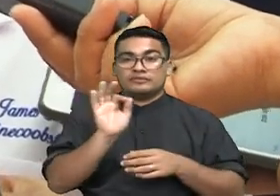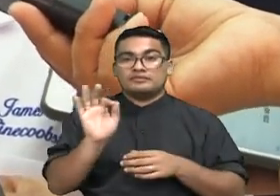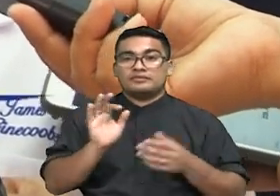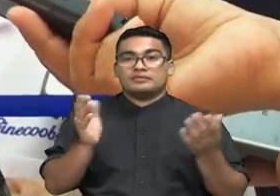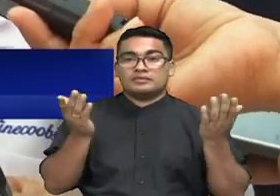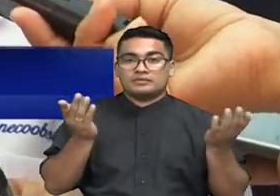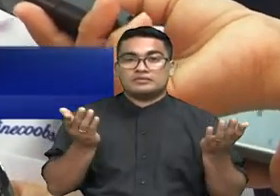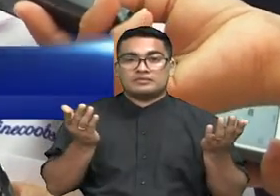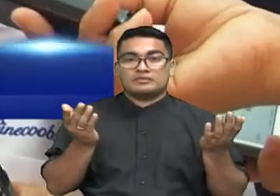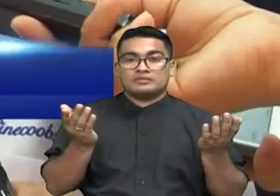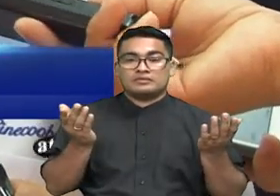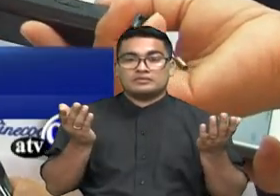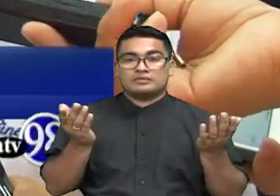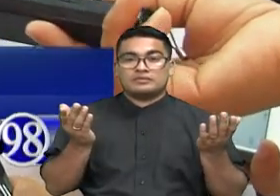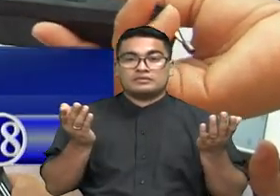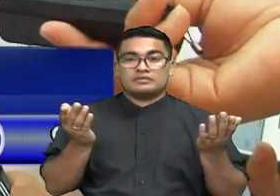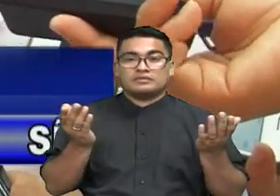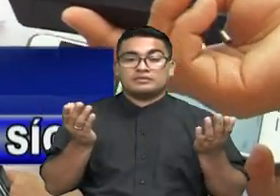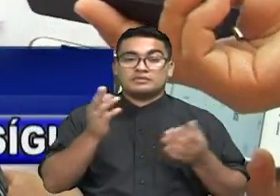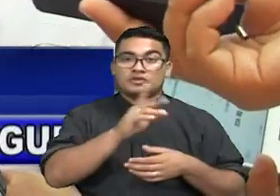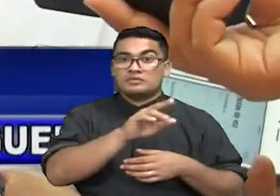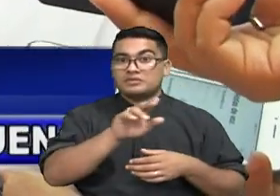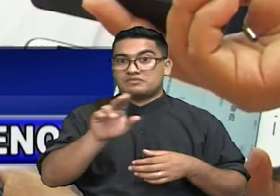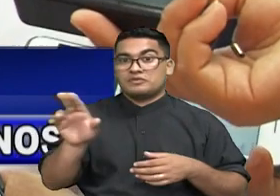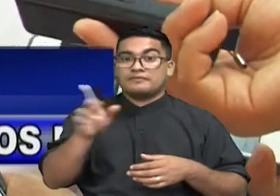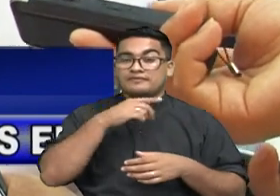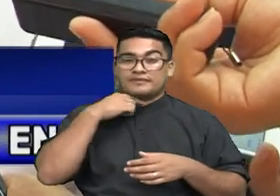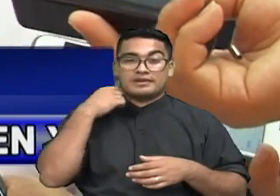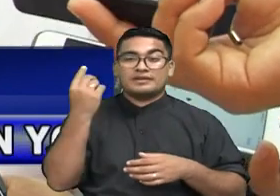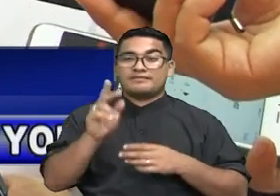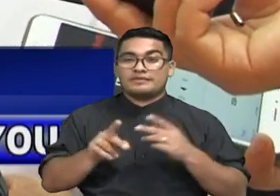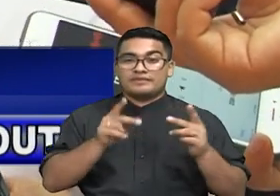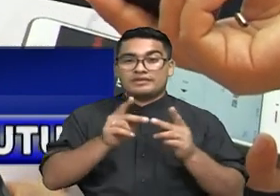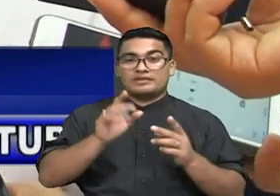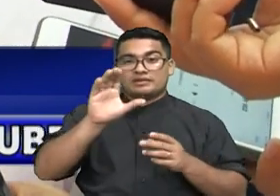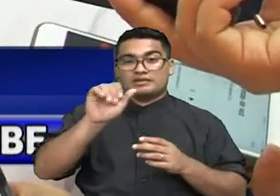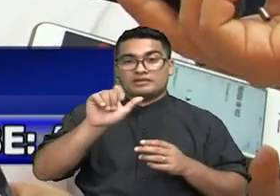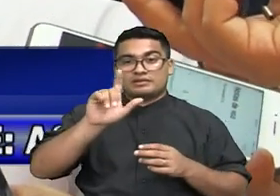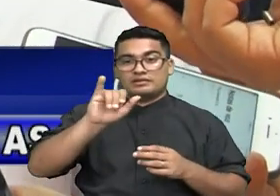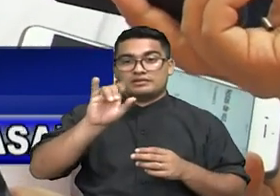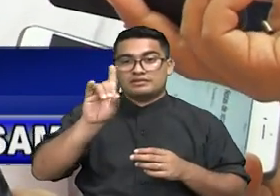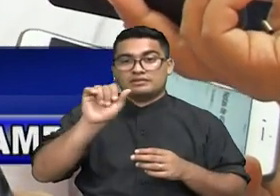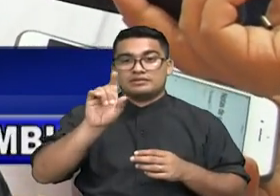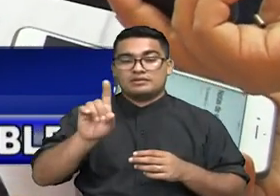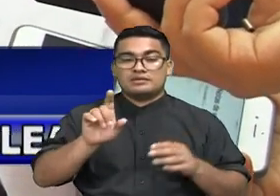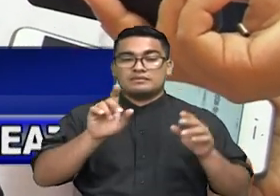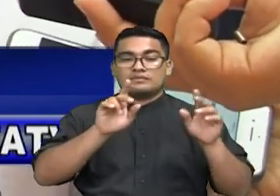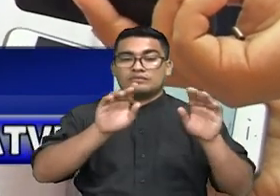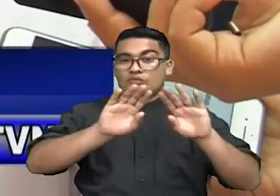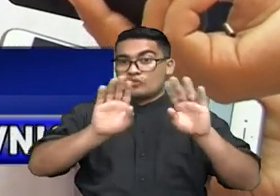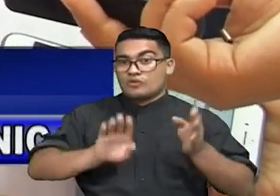que el mismo tratamiento con calidad y calidez que se le dé a nuestras embarazadas